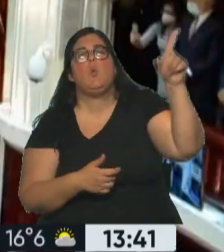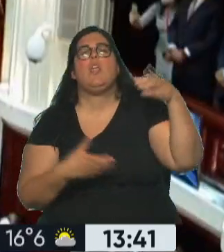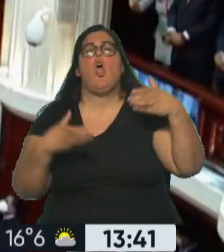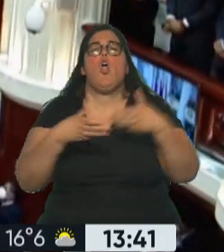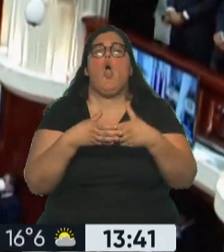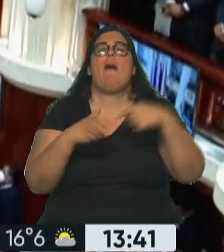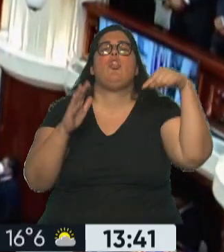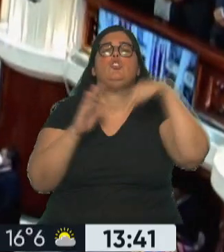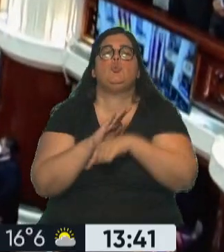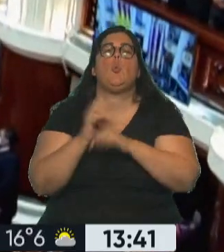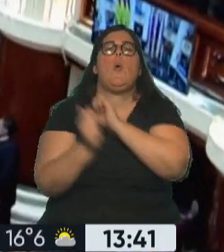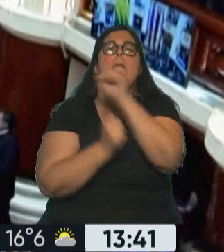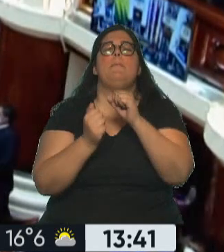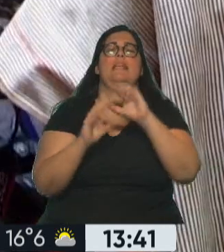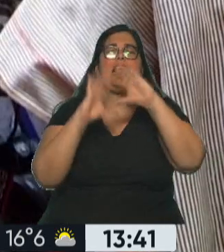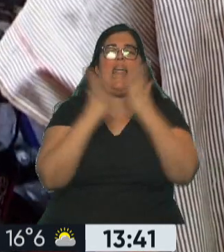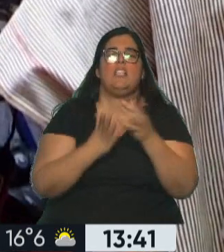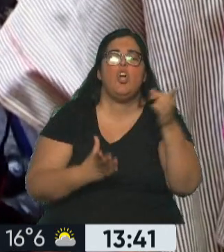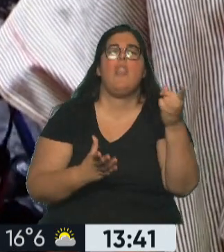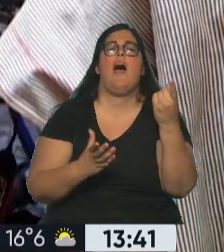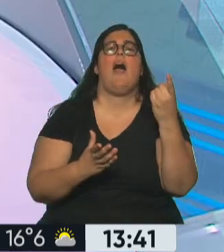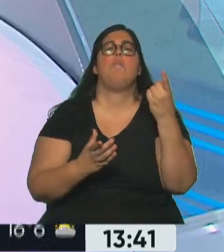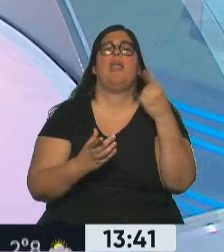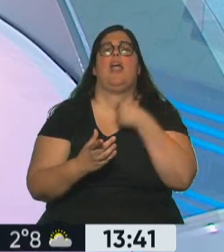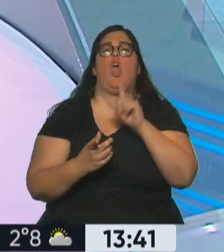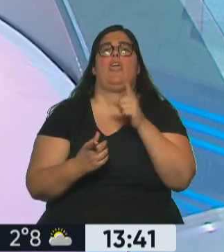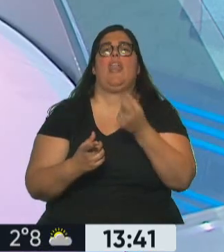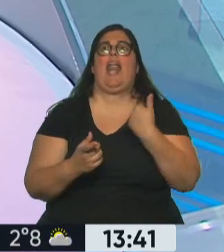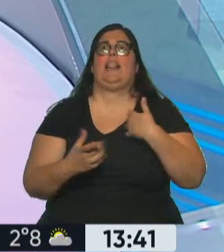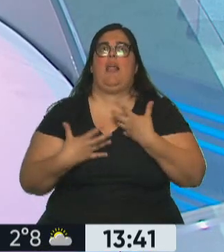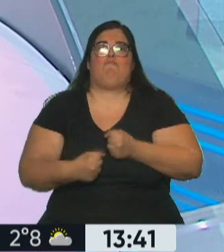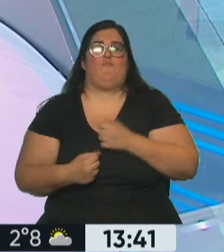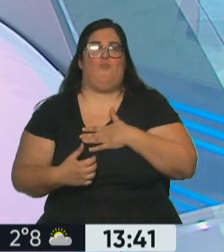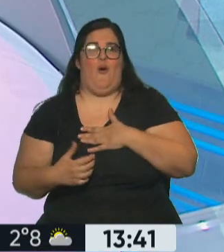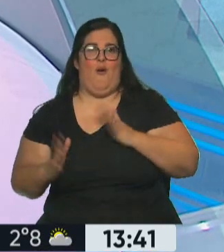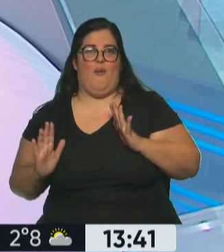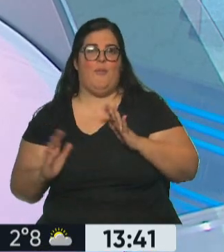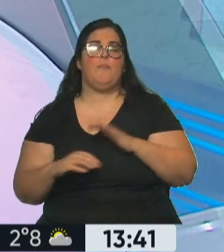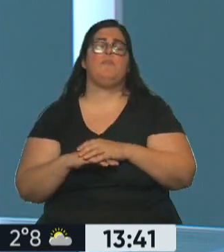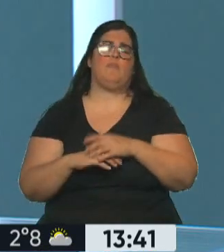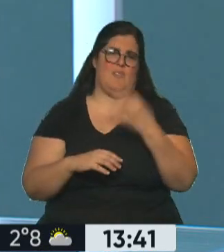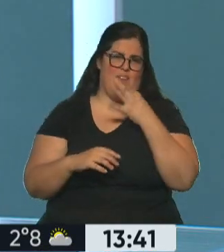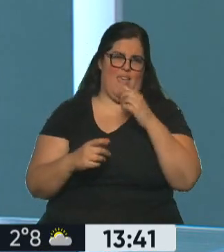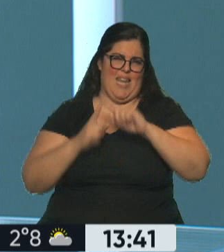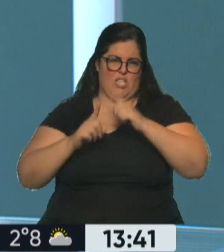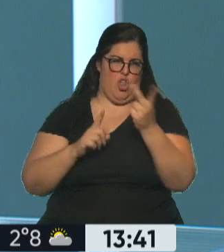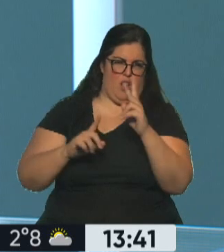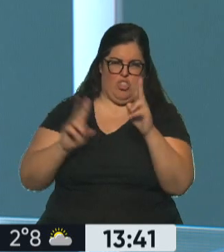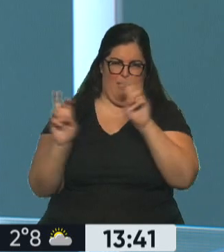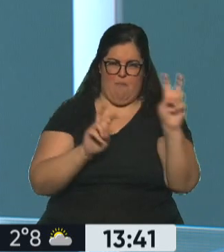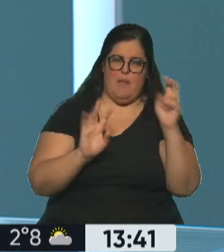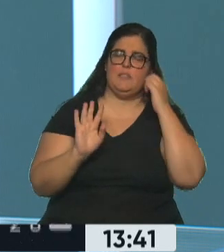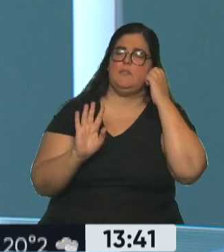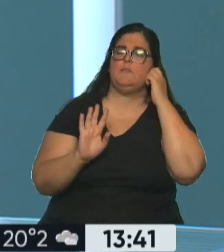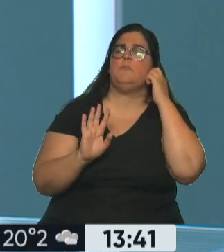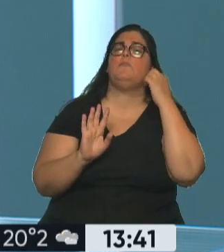de las multinacionales, para que no se ejerza esa soberanía? No, efectivamente, las dos cosas se relacionan, ¿no? Porque la presencia